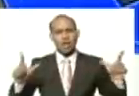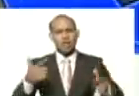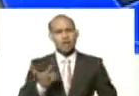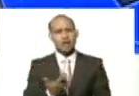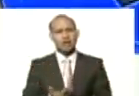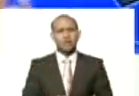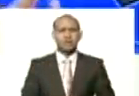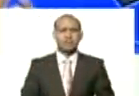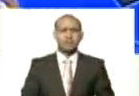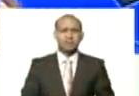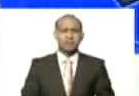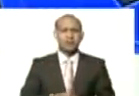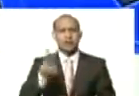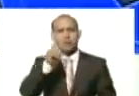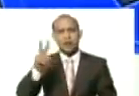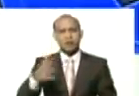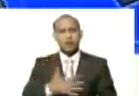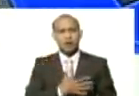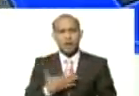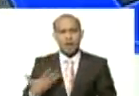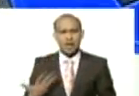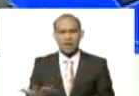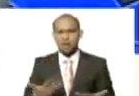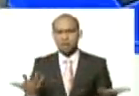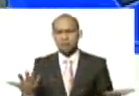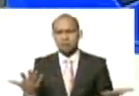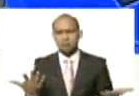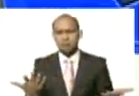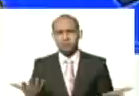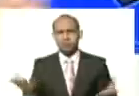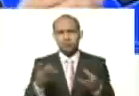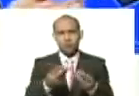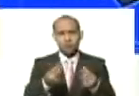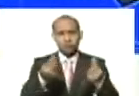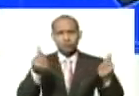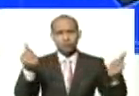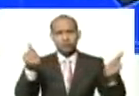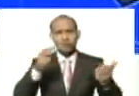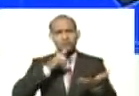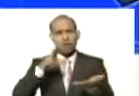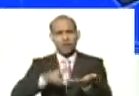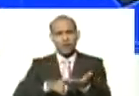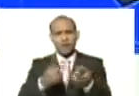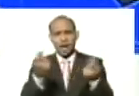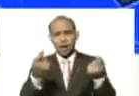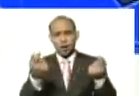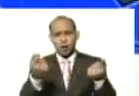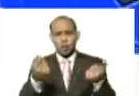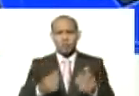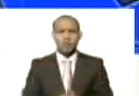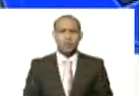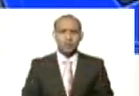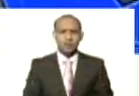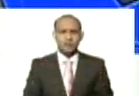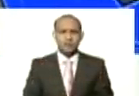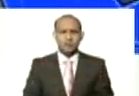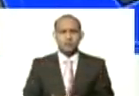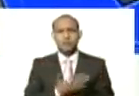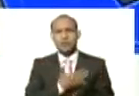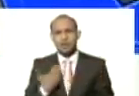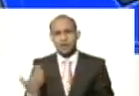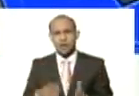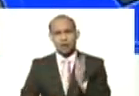soberana. Venezuela lo que quiere es la recuperación verdadera de su economía, la